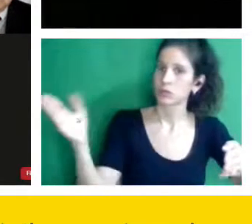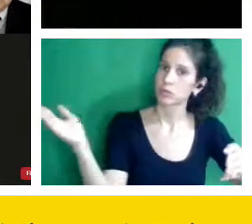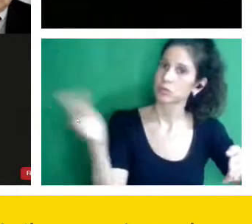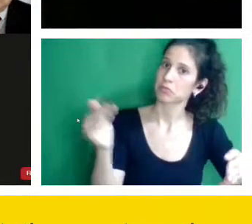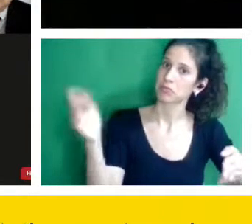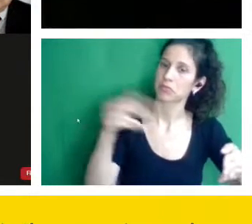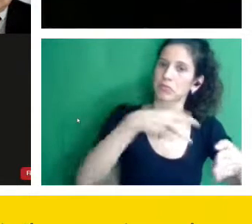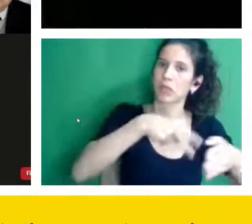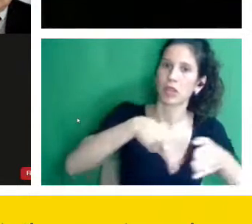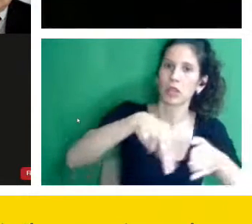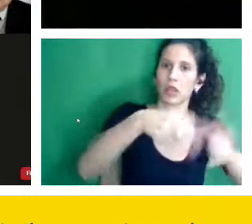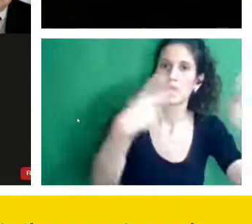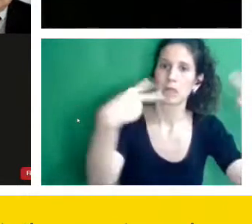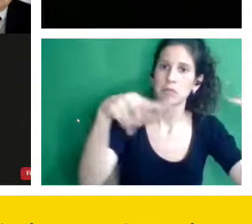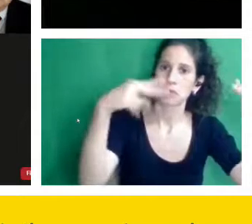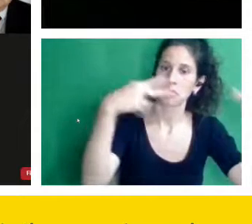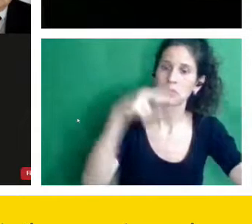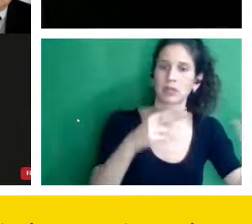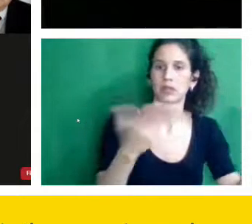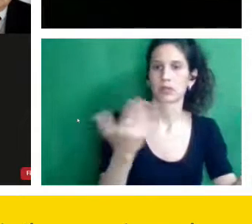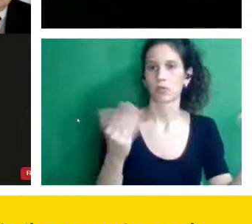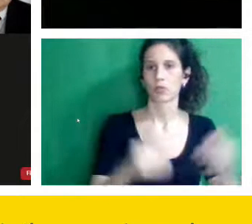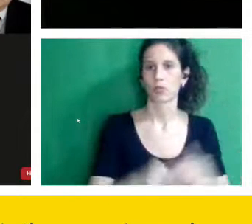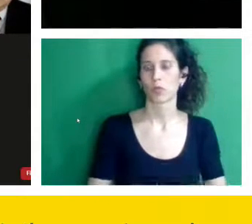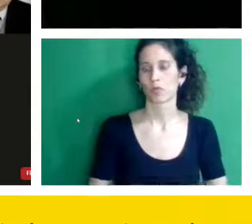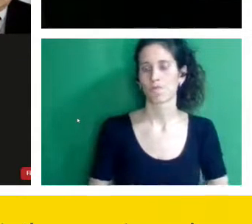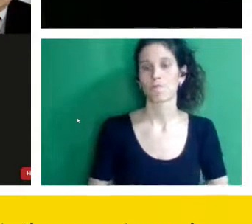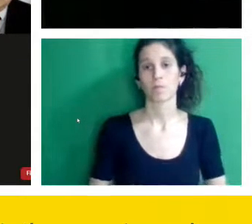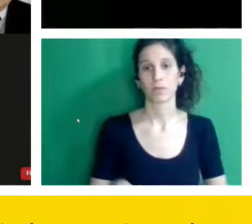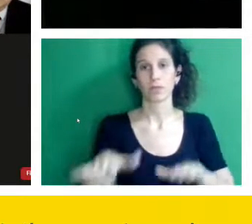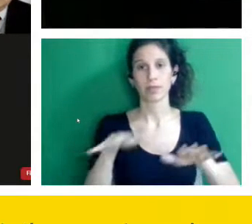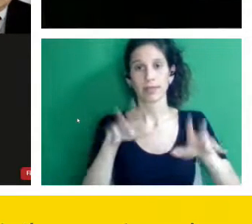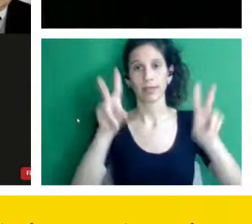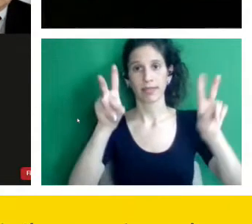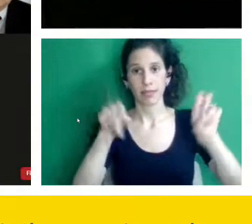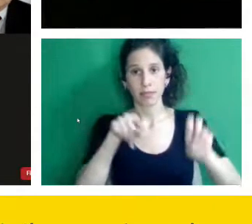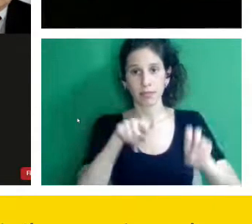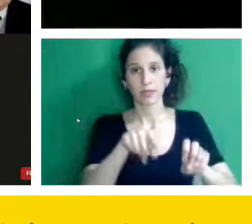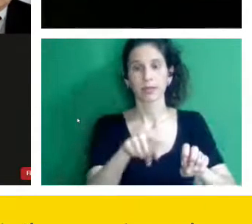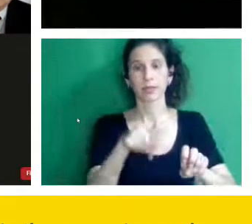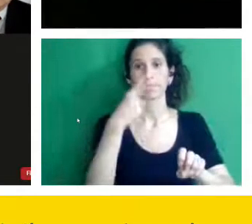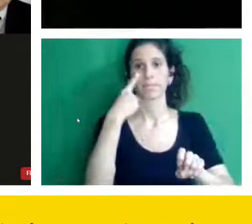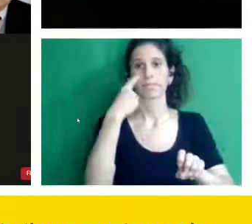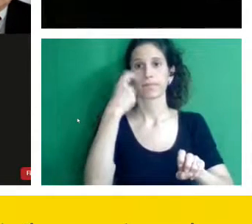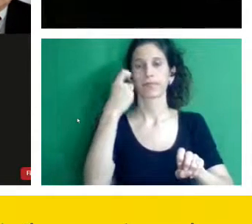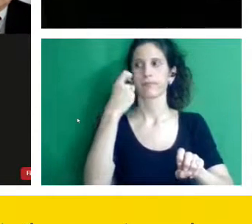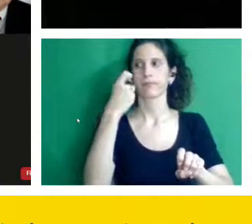Entonces, me parece que esas cosas se ven en estos eventos cuando salimos a la calle.